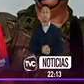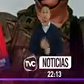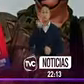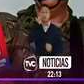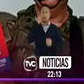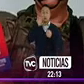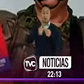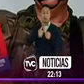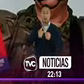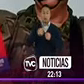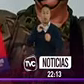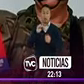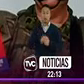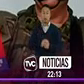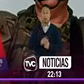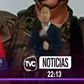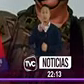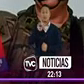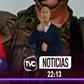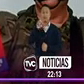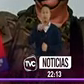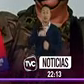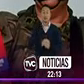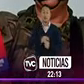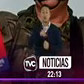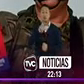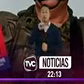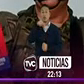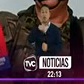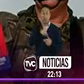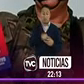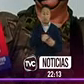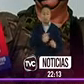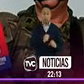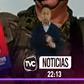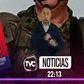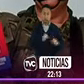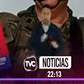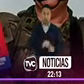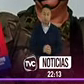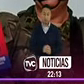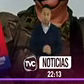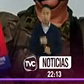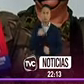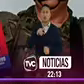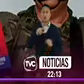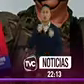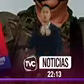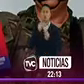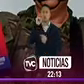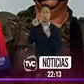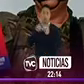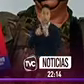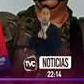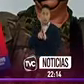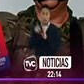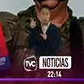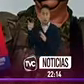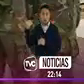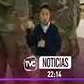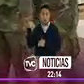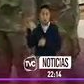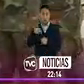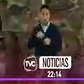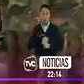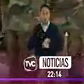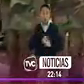también se mezcla con diésel, urea, y tenemos el explosivo casero, muy utilizado por los grupos ilegales armados de Colombia.